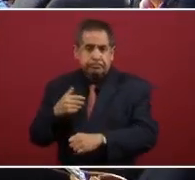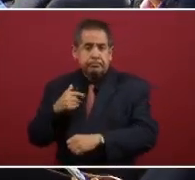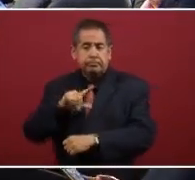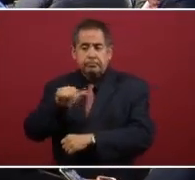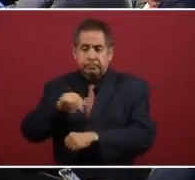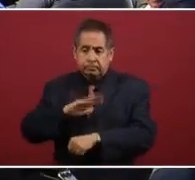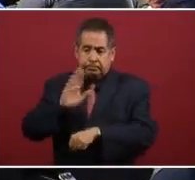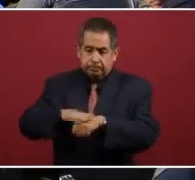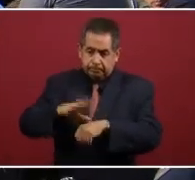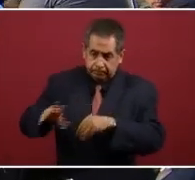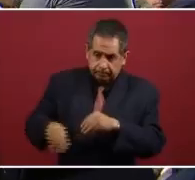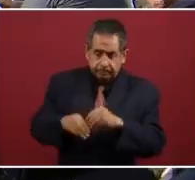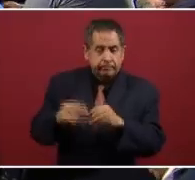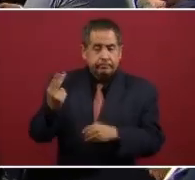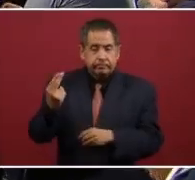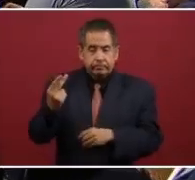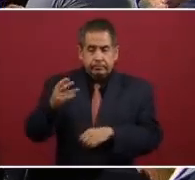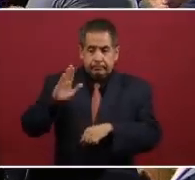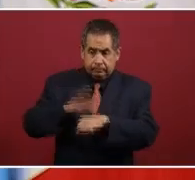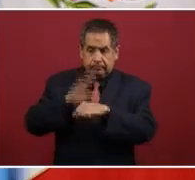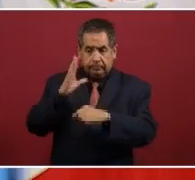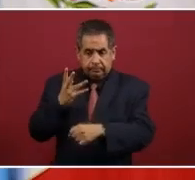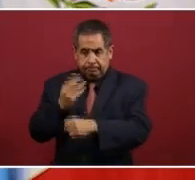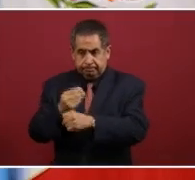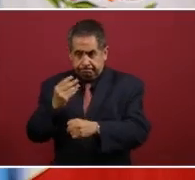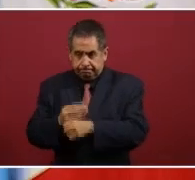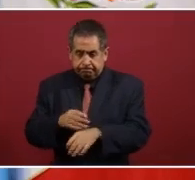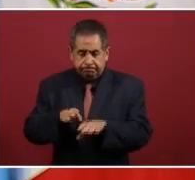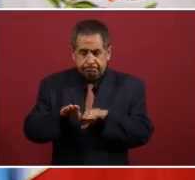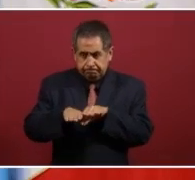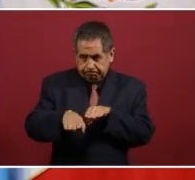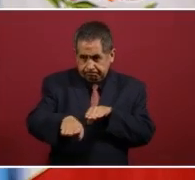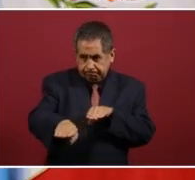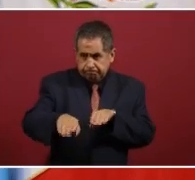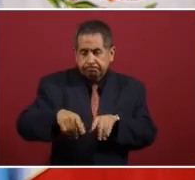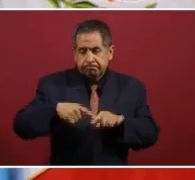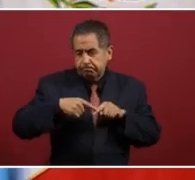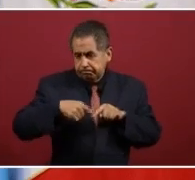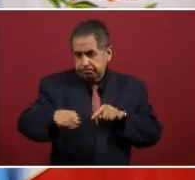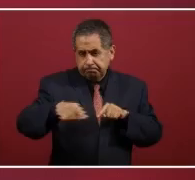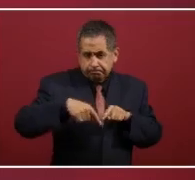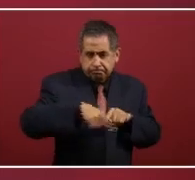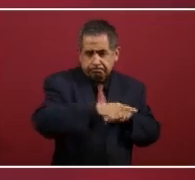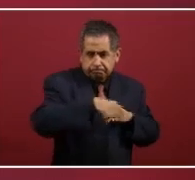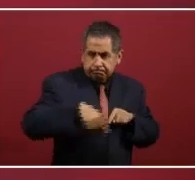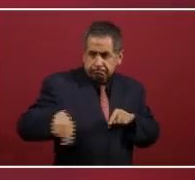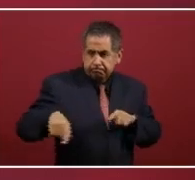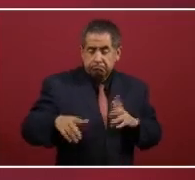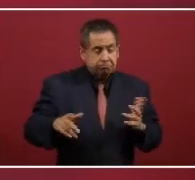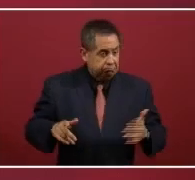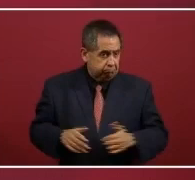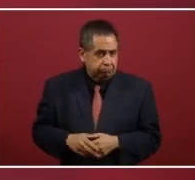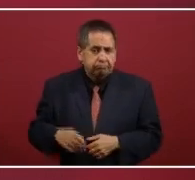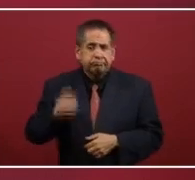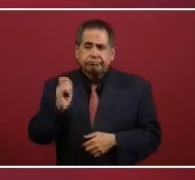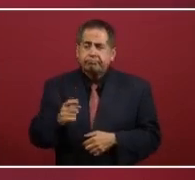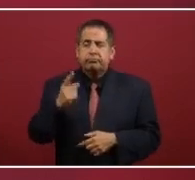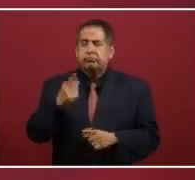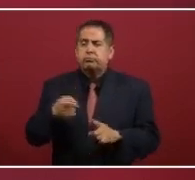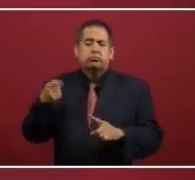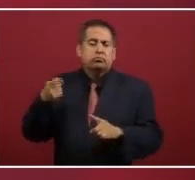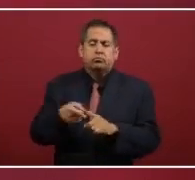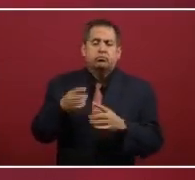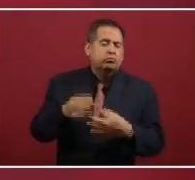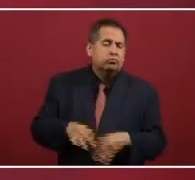más este año. Pero lo importante es que se logró, a pesar